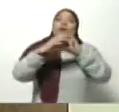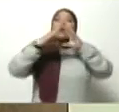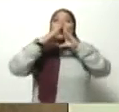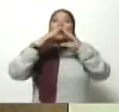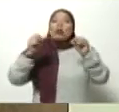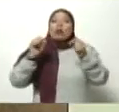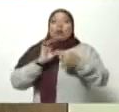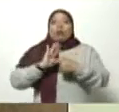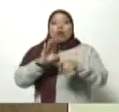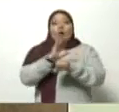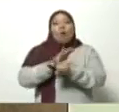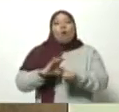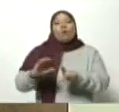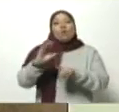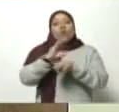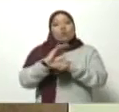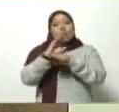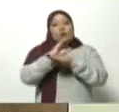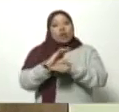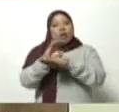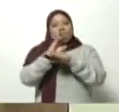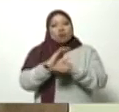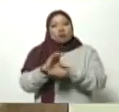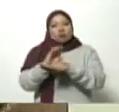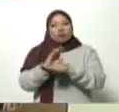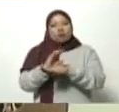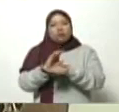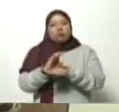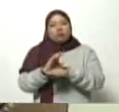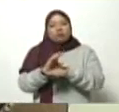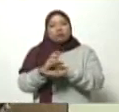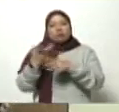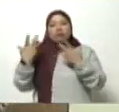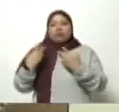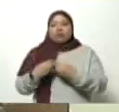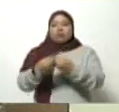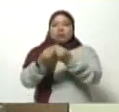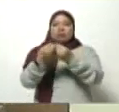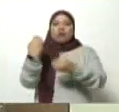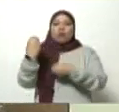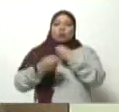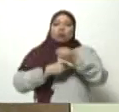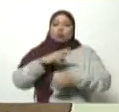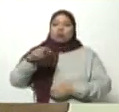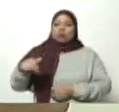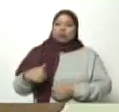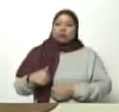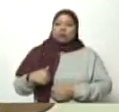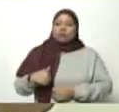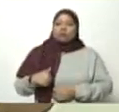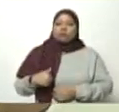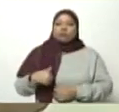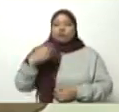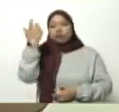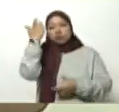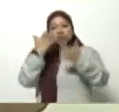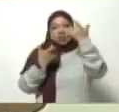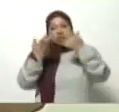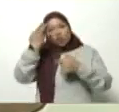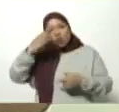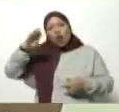para preservarlo, pero, y el compañero, y además hacemos nuestras las palabras del comandante Fidel